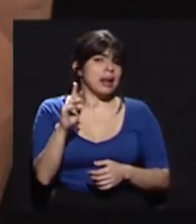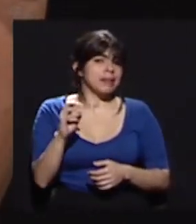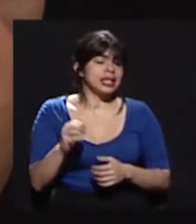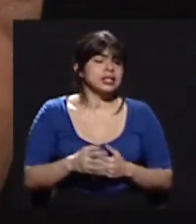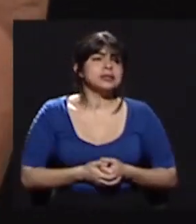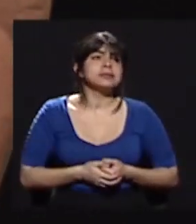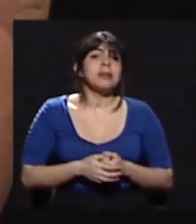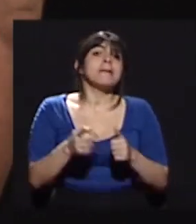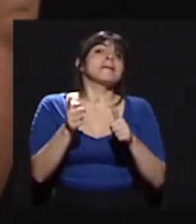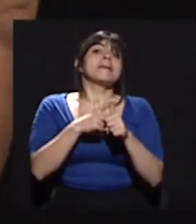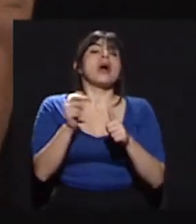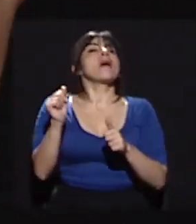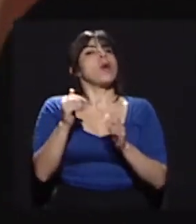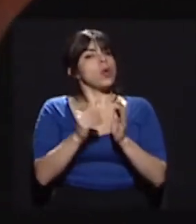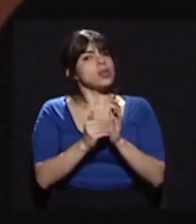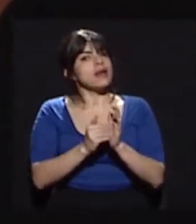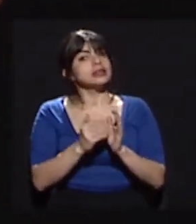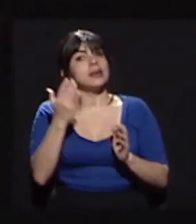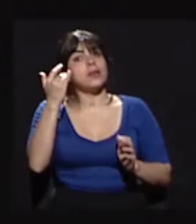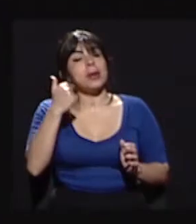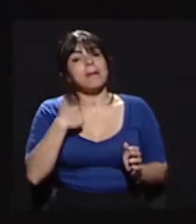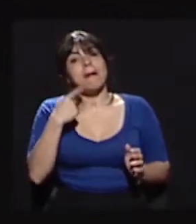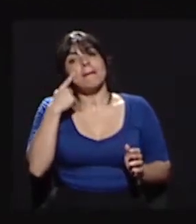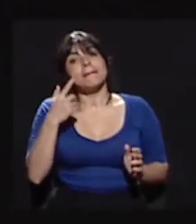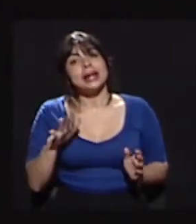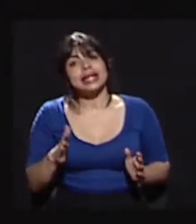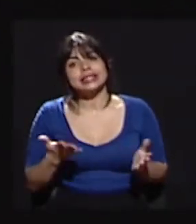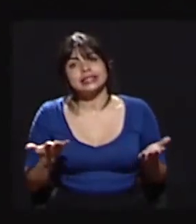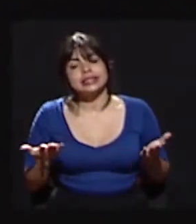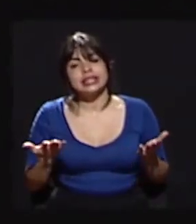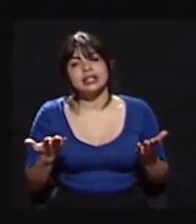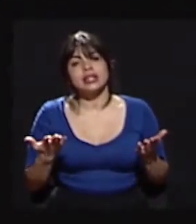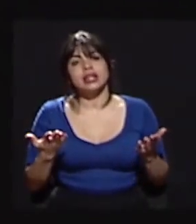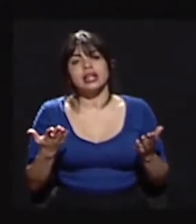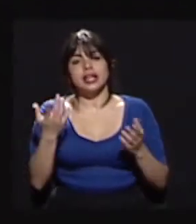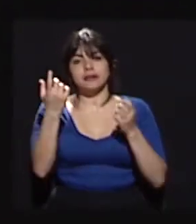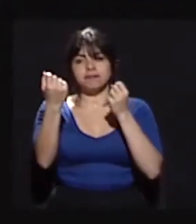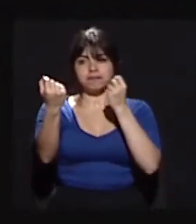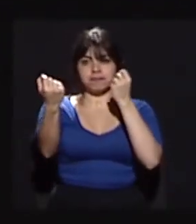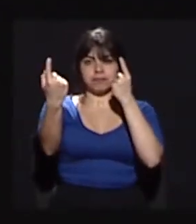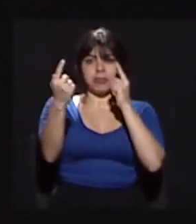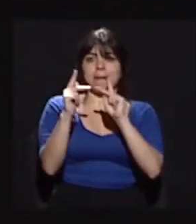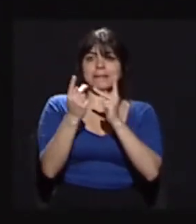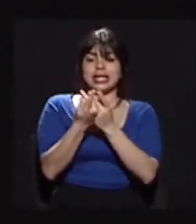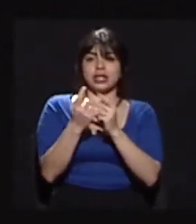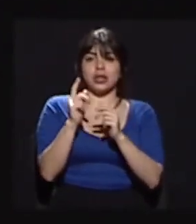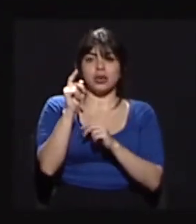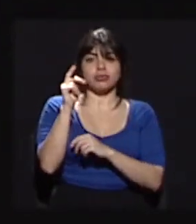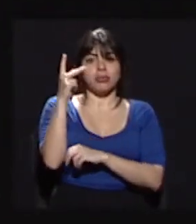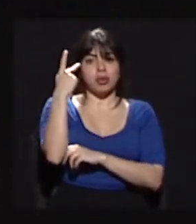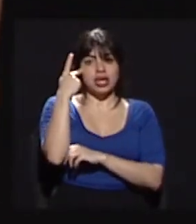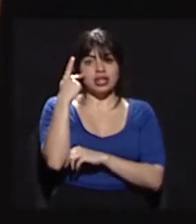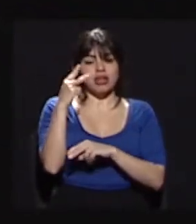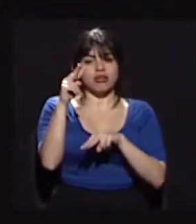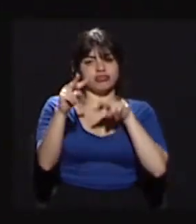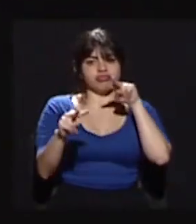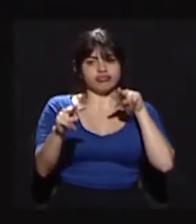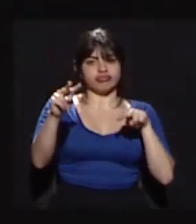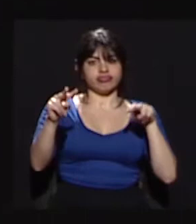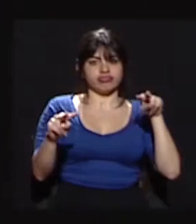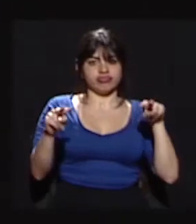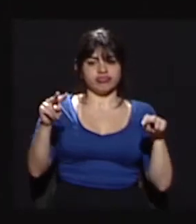primero por otra vez porque me parece que los entendimientos entre partidos políticos serán variables